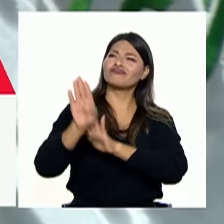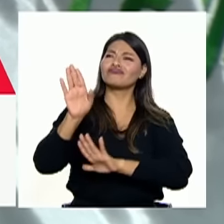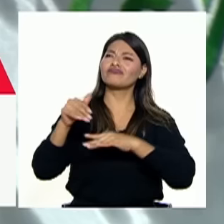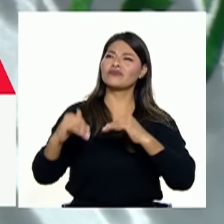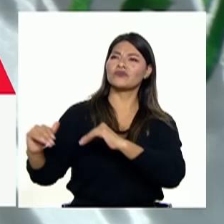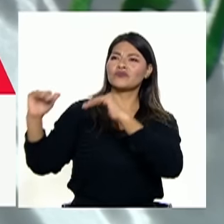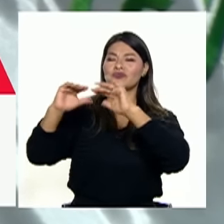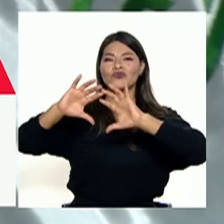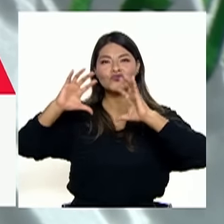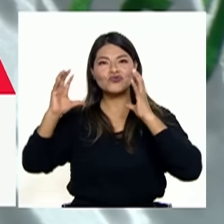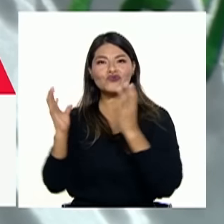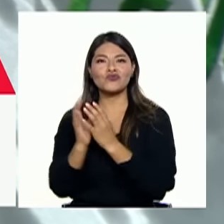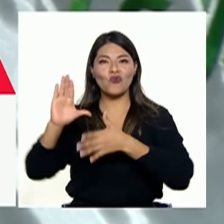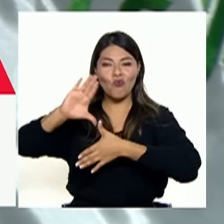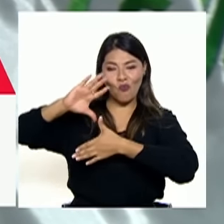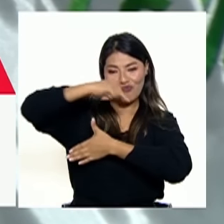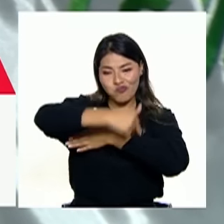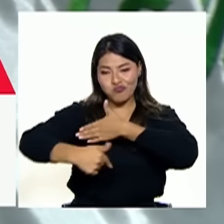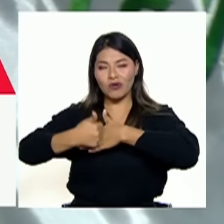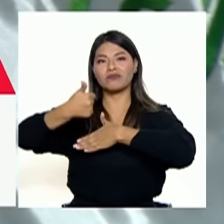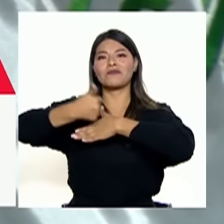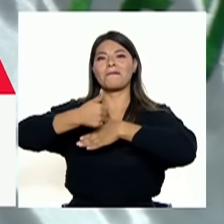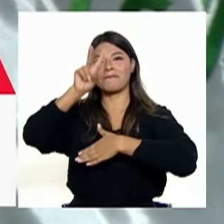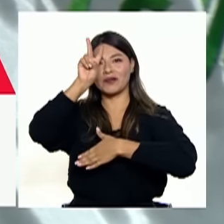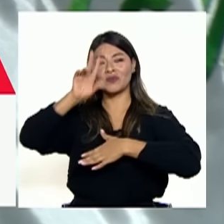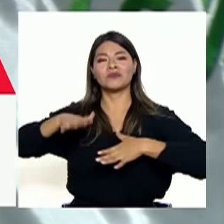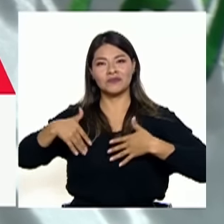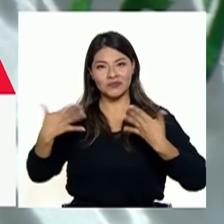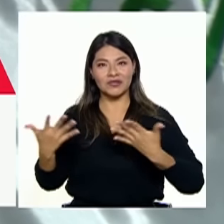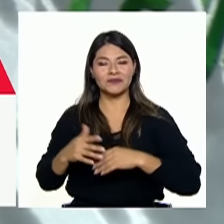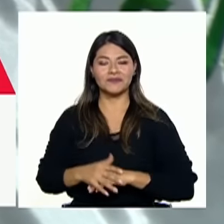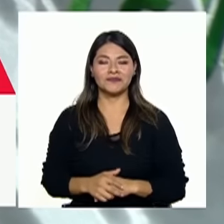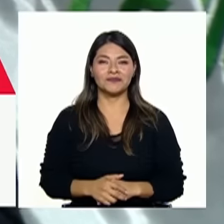más importante del Pacífico sudamericano.